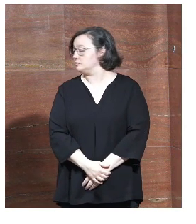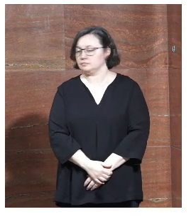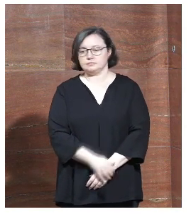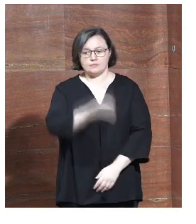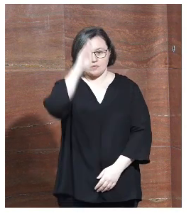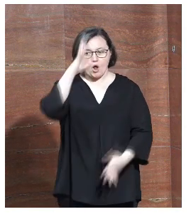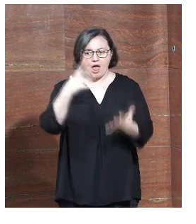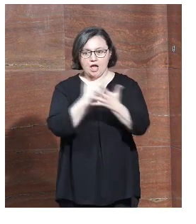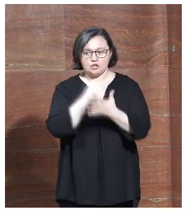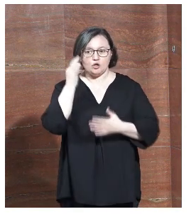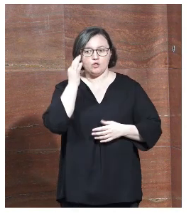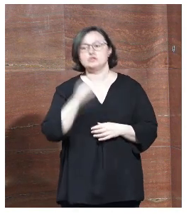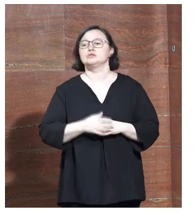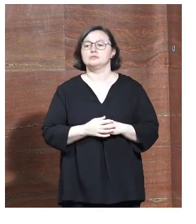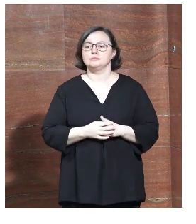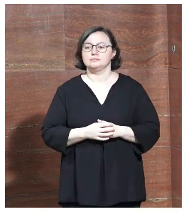Hola a todos.